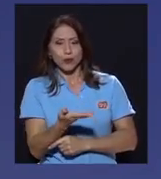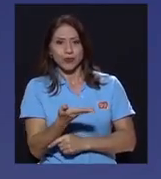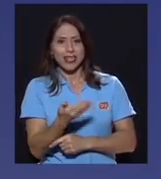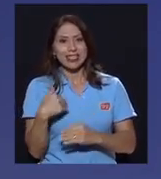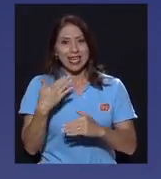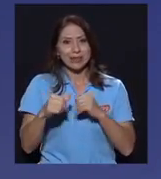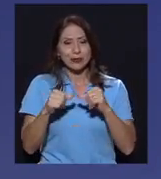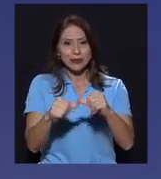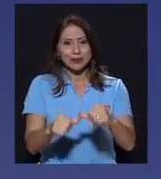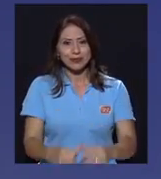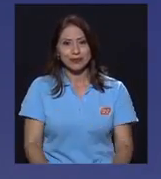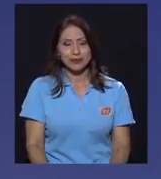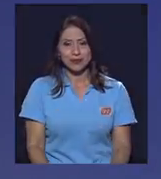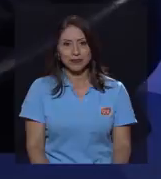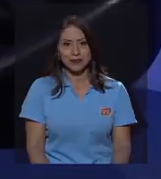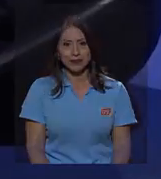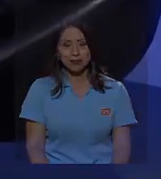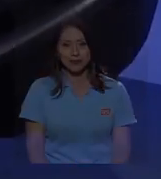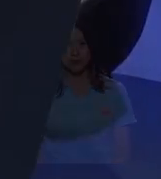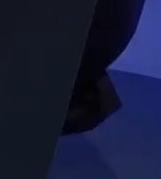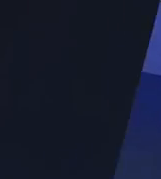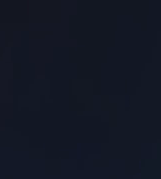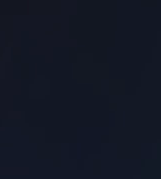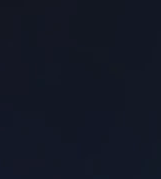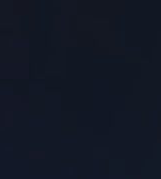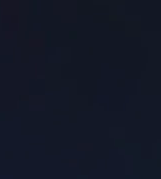redondo ya casi perdamos